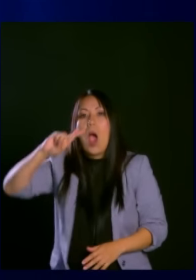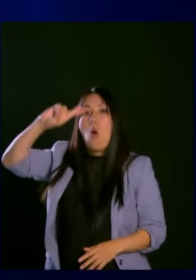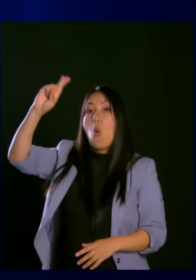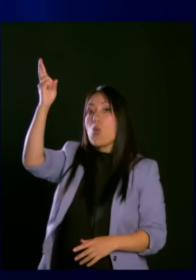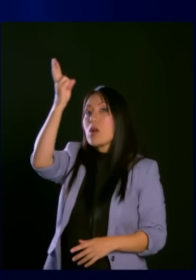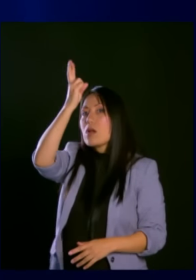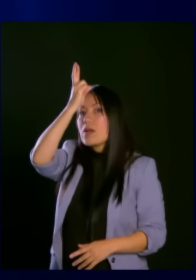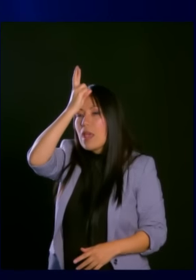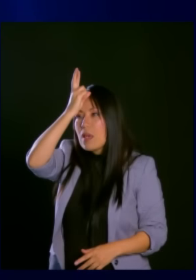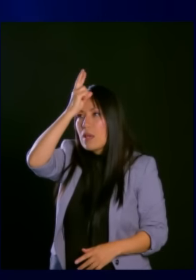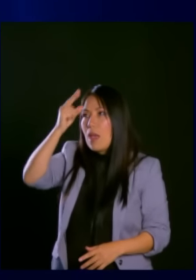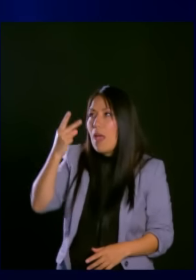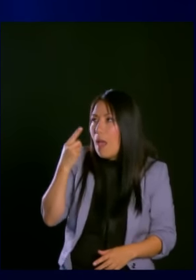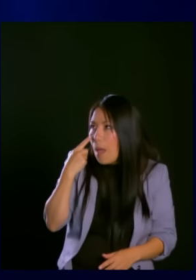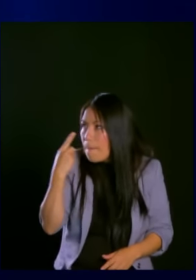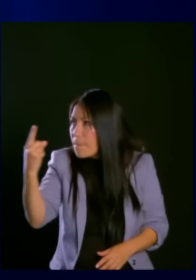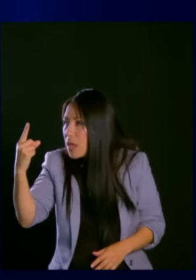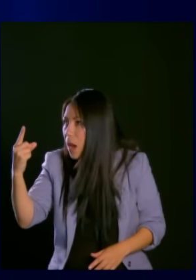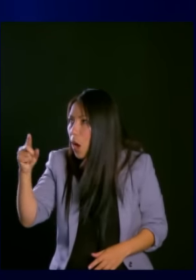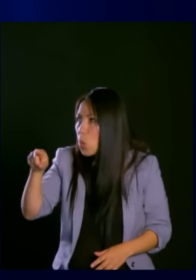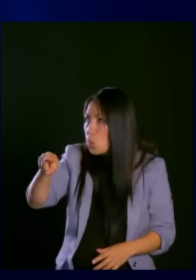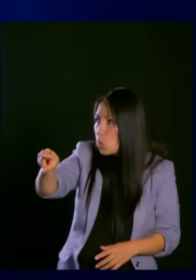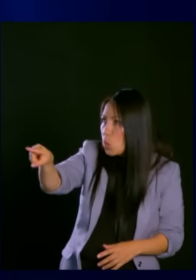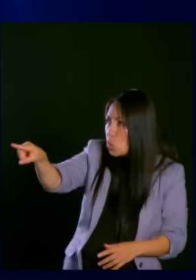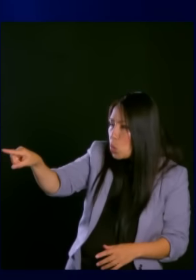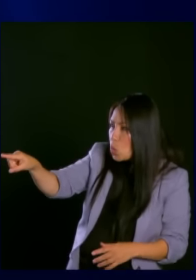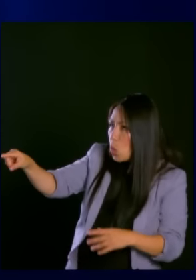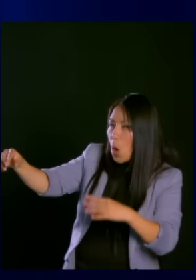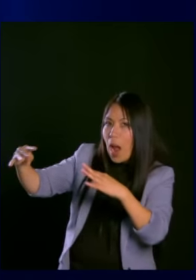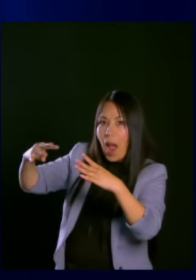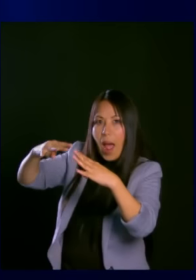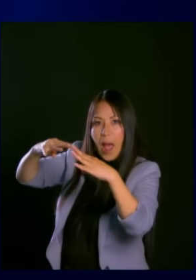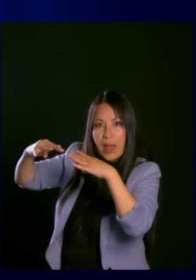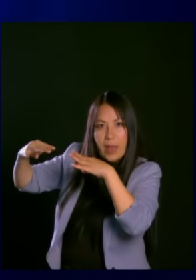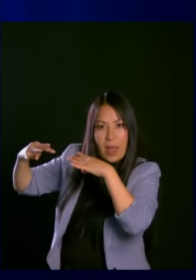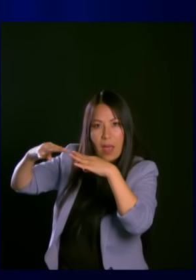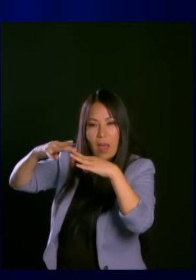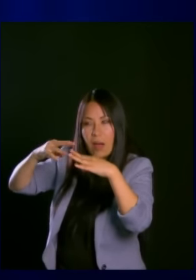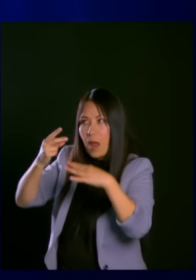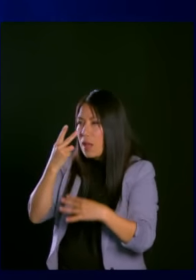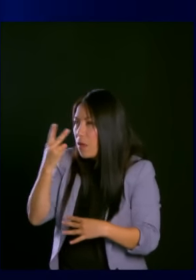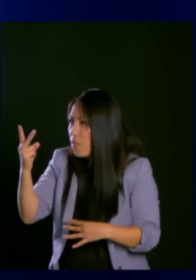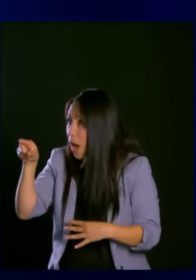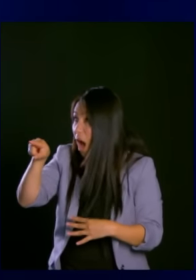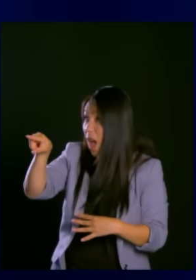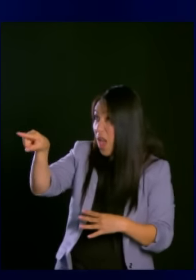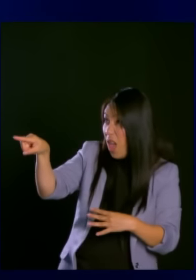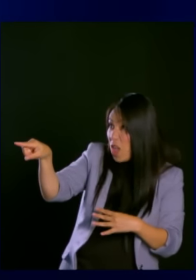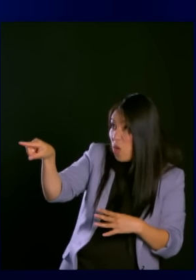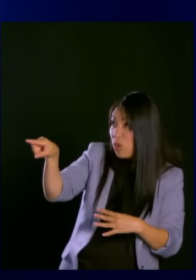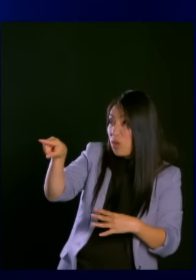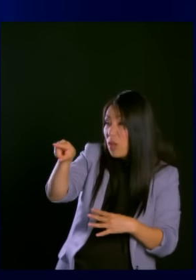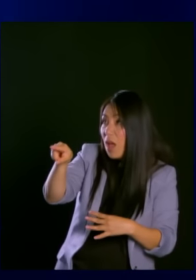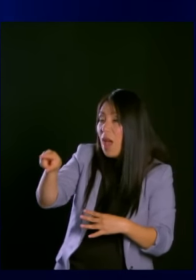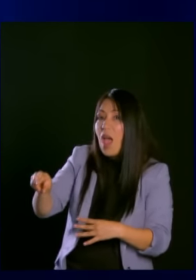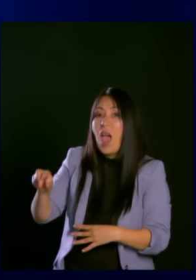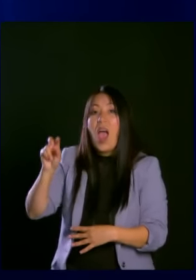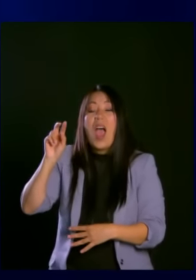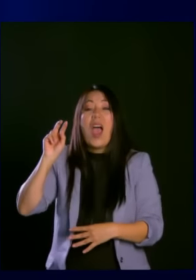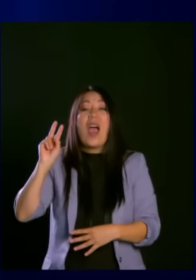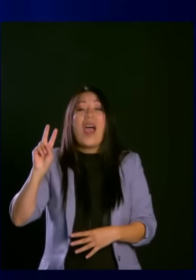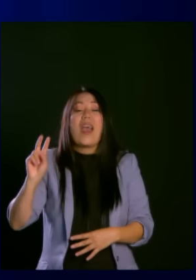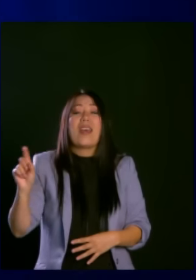más delicado que una torre, contra otro rey no se sienta primero y considera si puede, o ponle atención, hacer frente